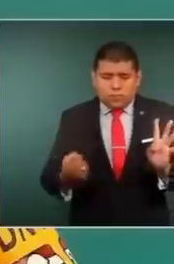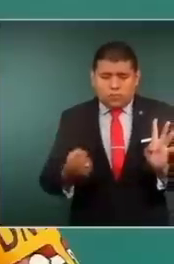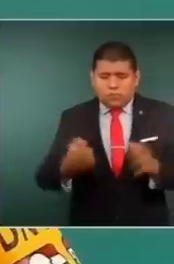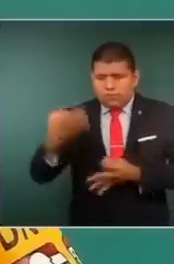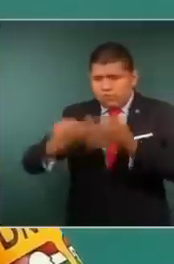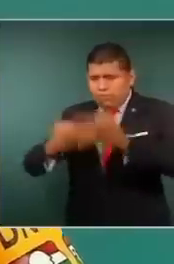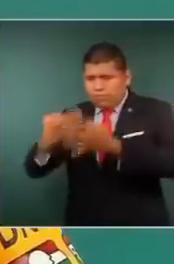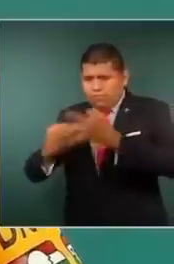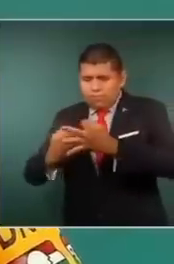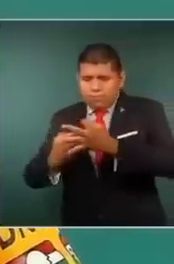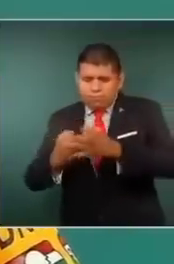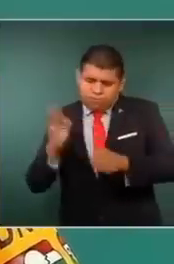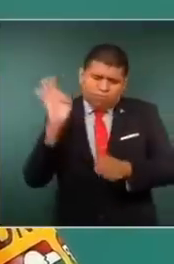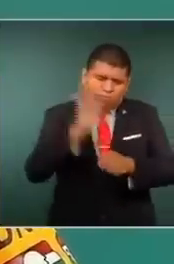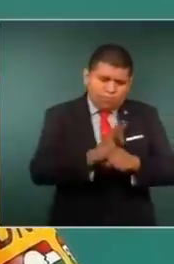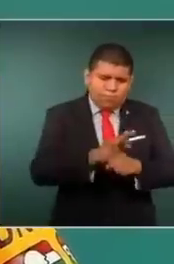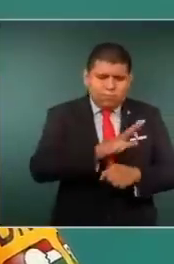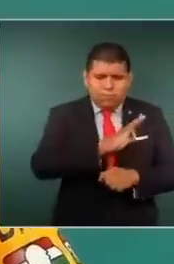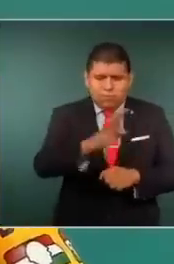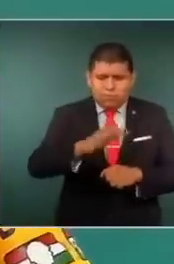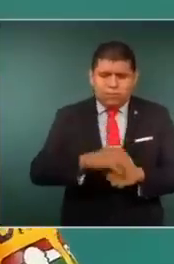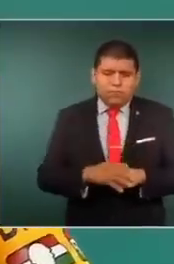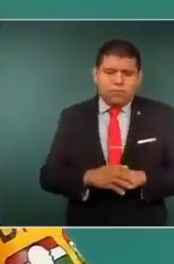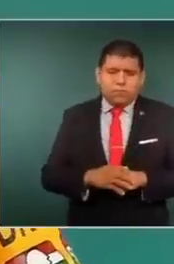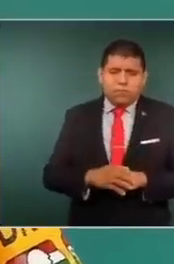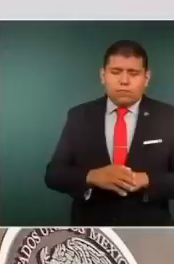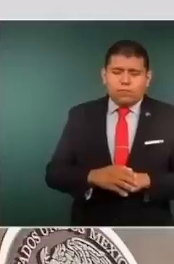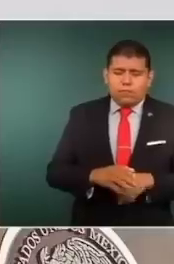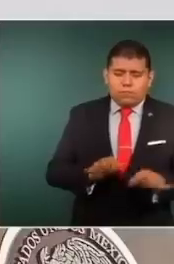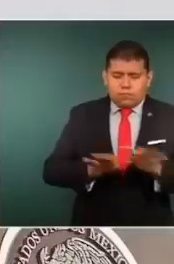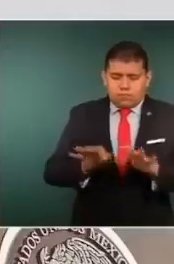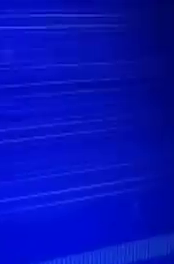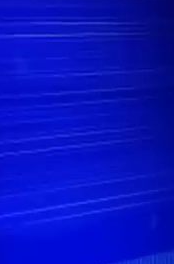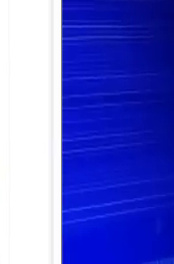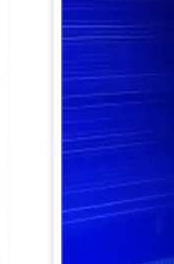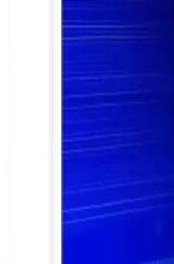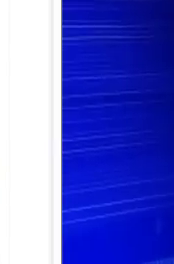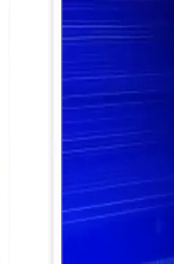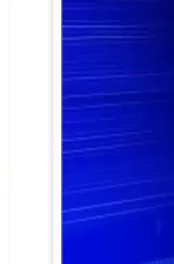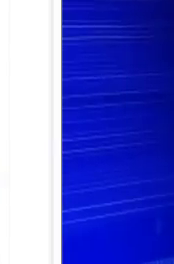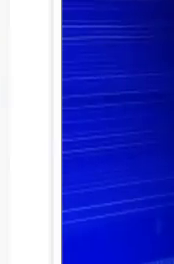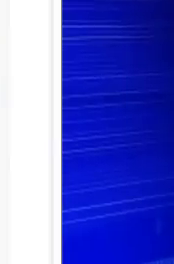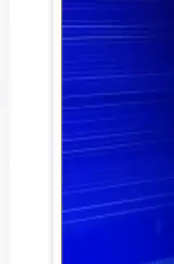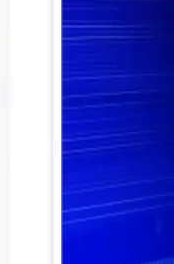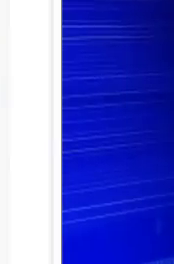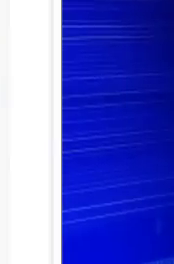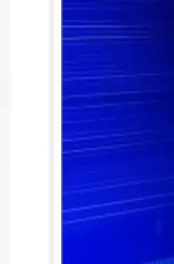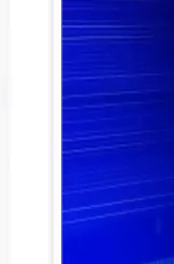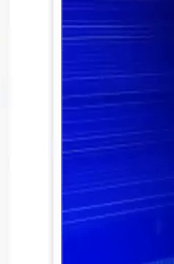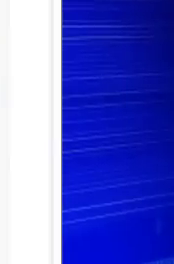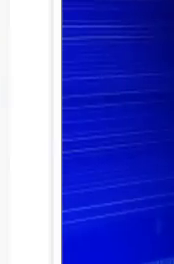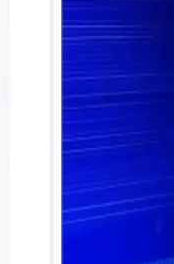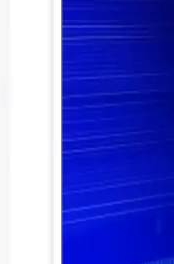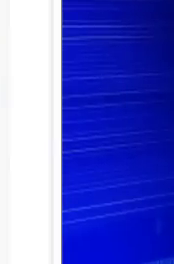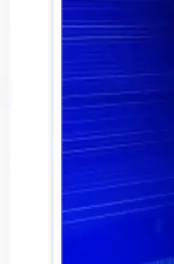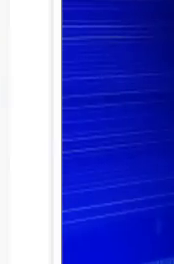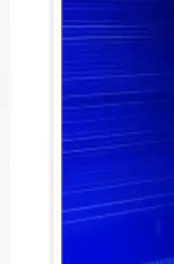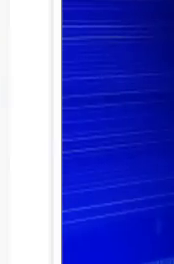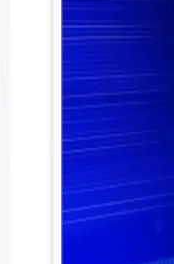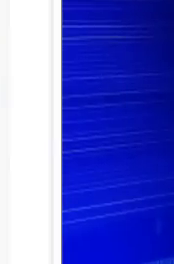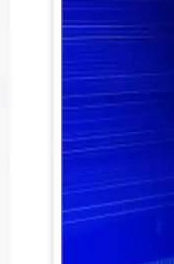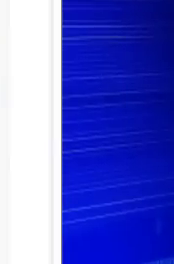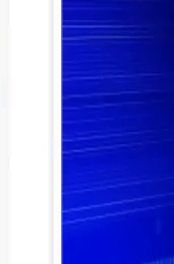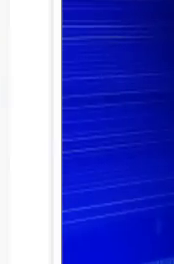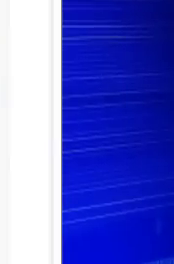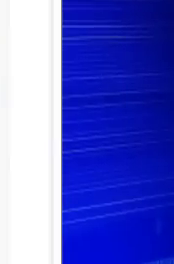Crescencio Sandoval, en una organización financiada por el gobierno de los Estados Unidos, que es Mexicanos contra la Corrupción, donde